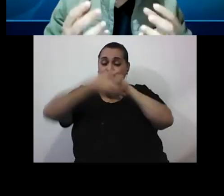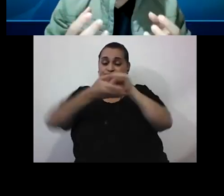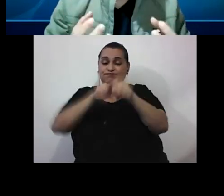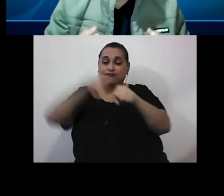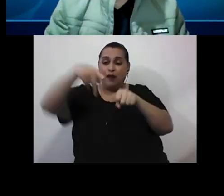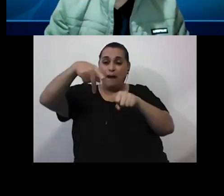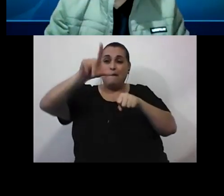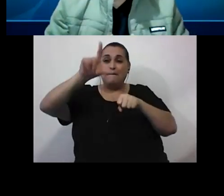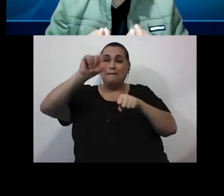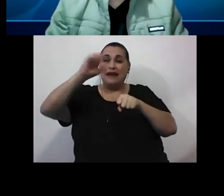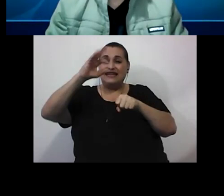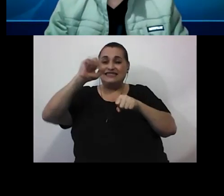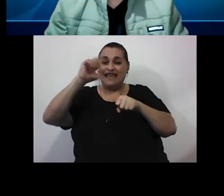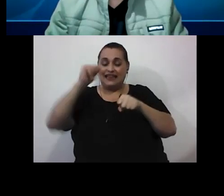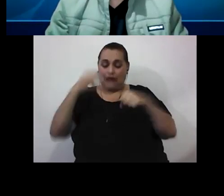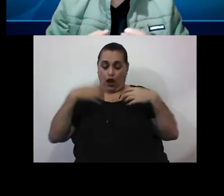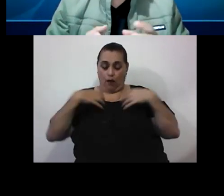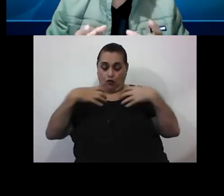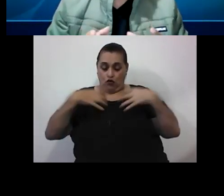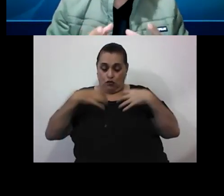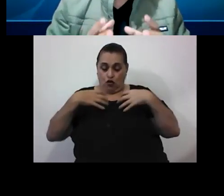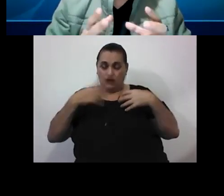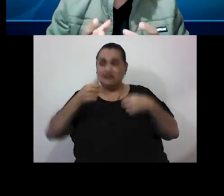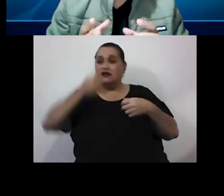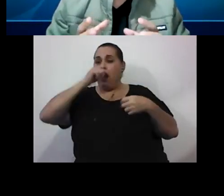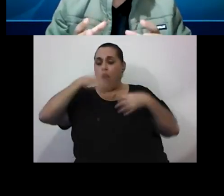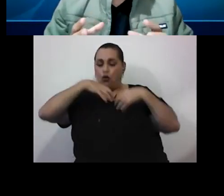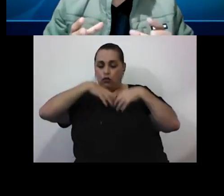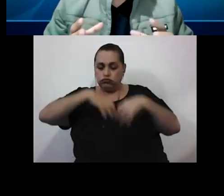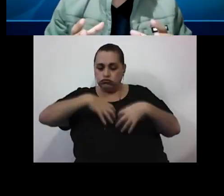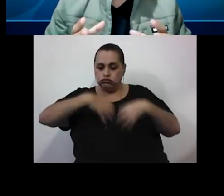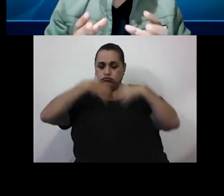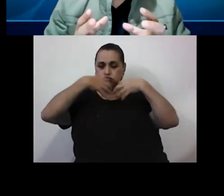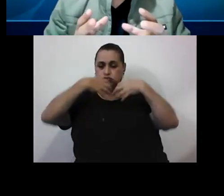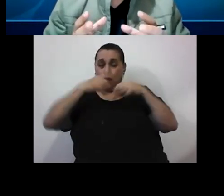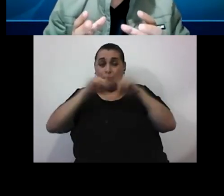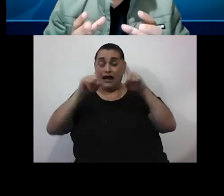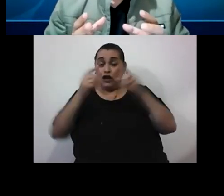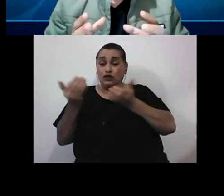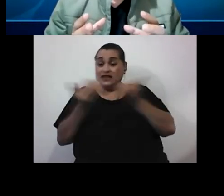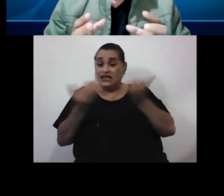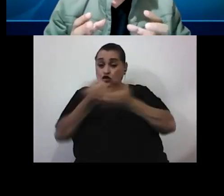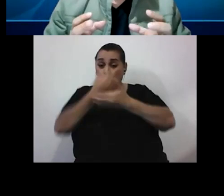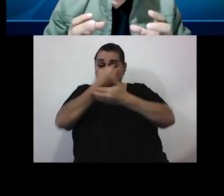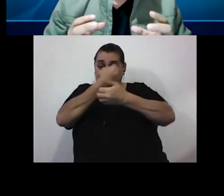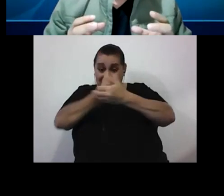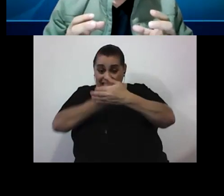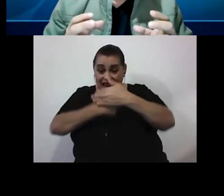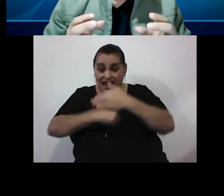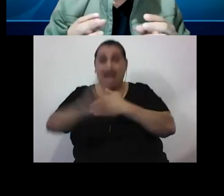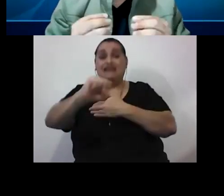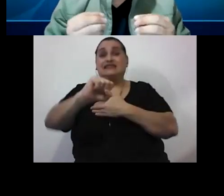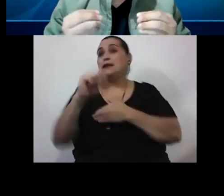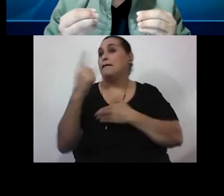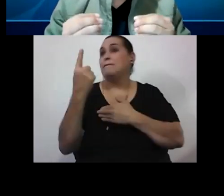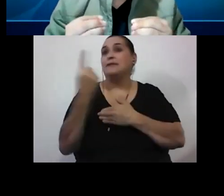sus pulmones tienen líquido en ese momento, pero cuando el niño nace, es su primer momento de independencia, cuando en